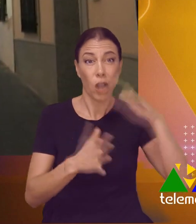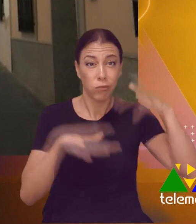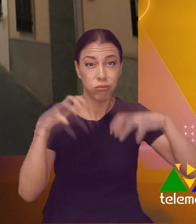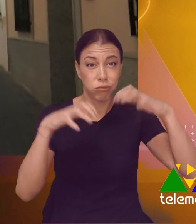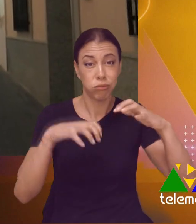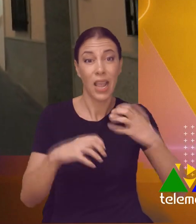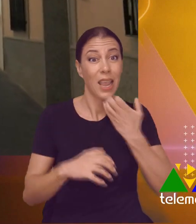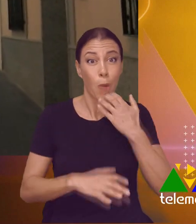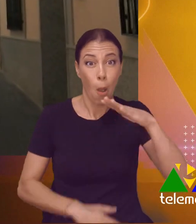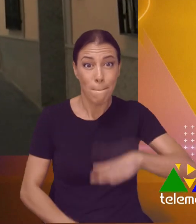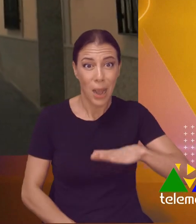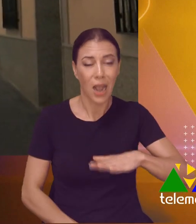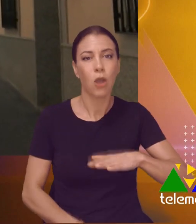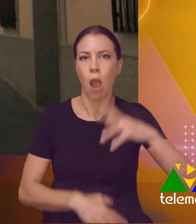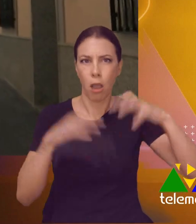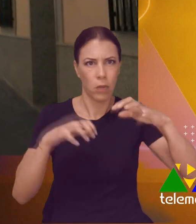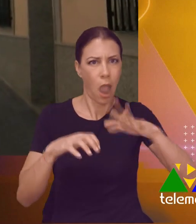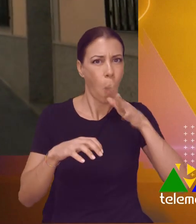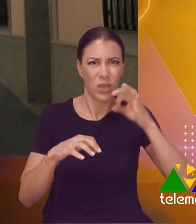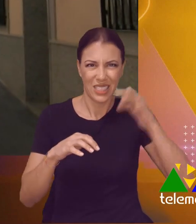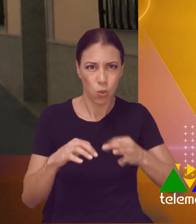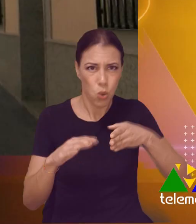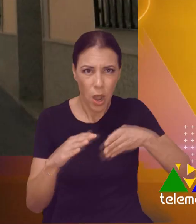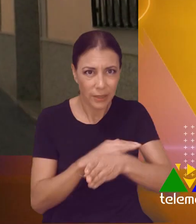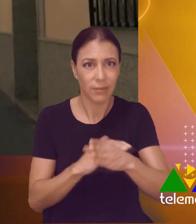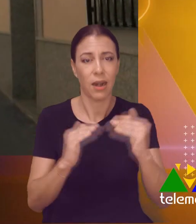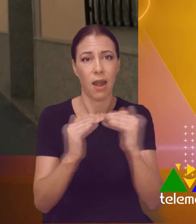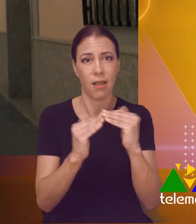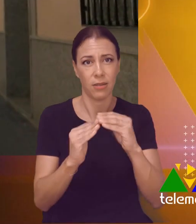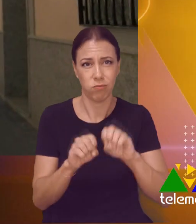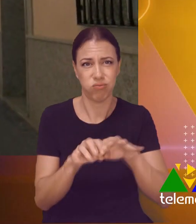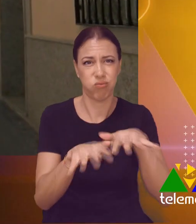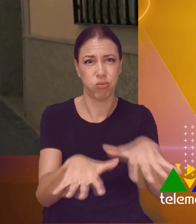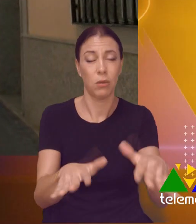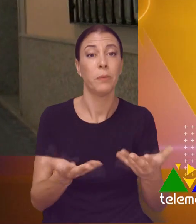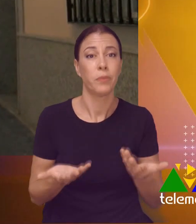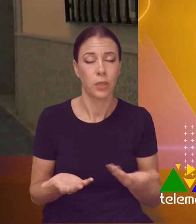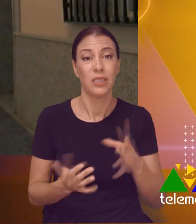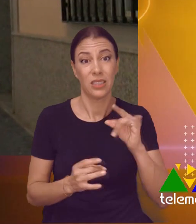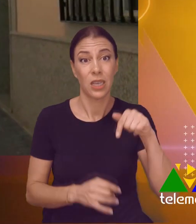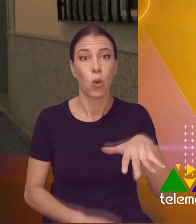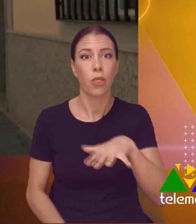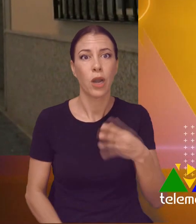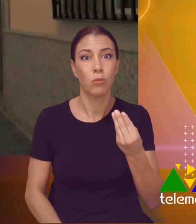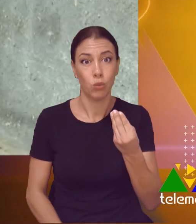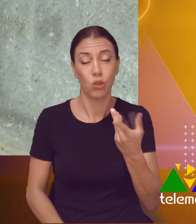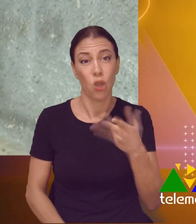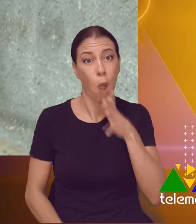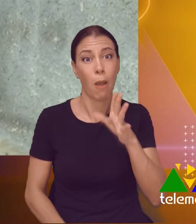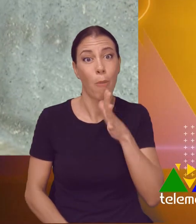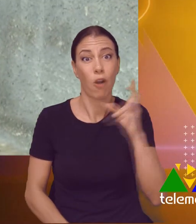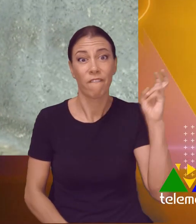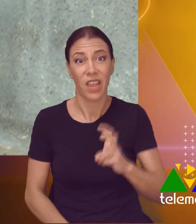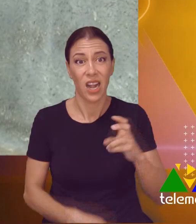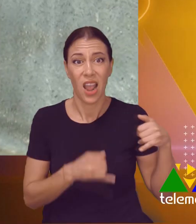hecho en bajo, seguramente el agua se metería dentro de las casas. Claro, porque aquí, claro, es una zona que ofrece mucha agua, por eso lo de las